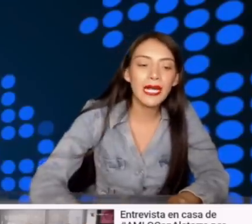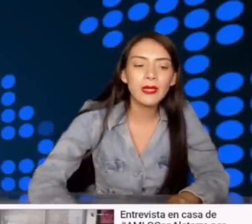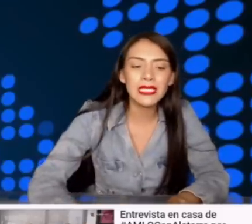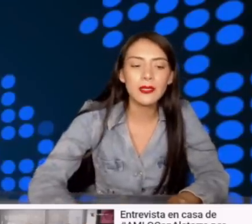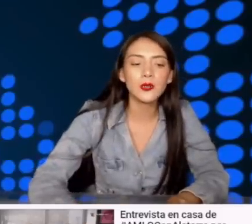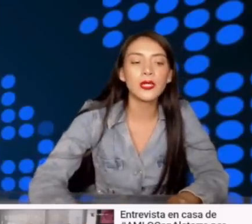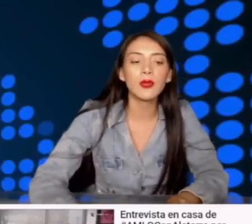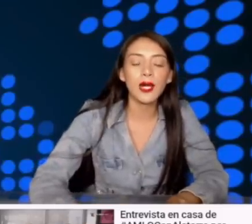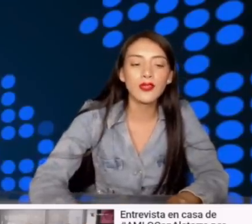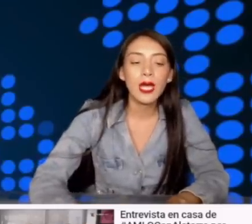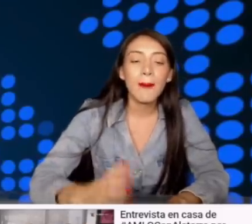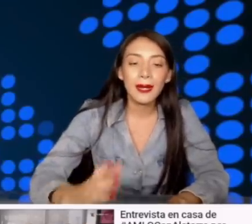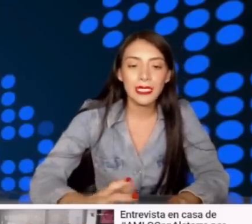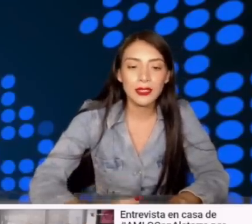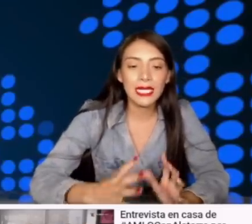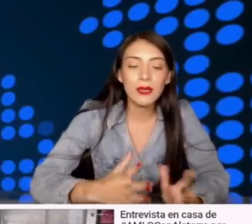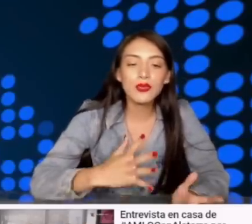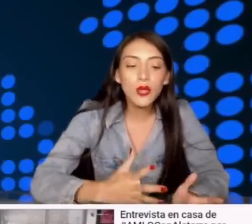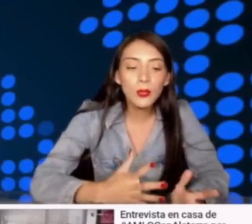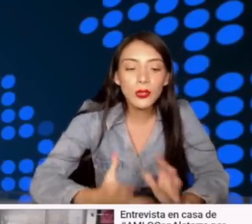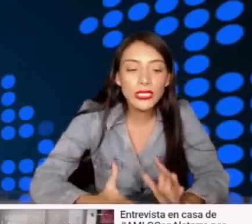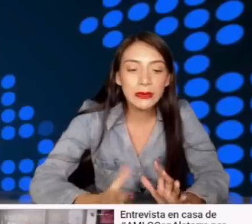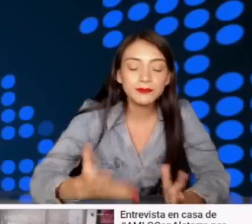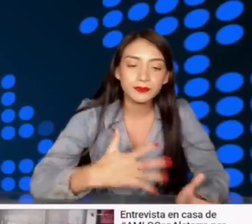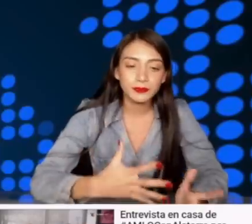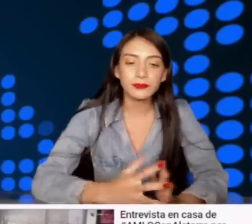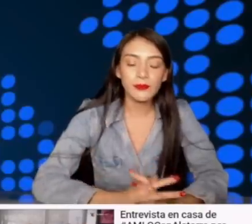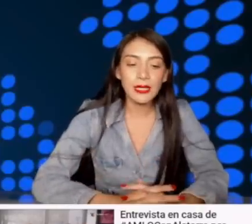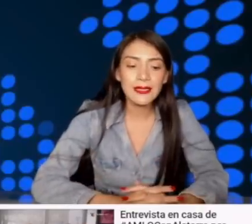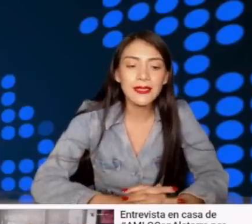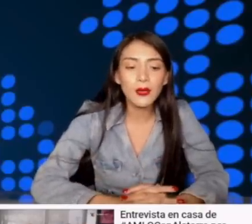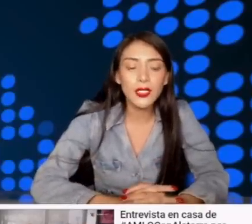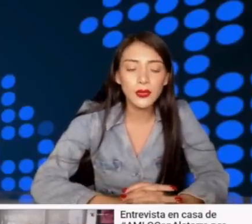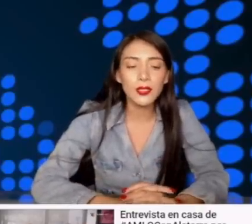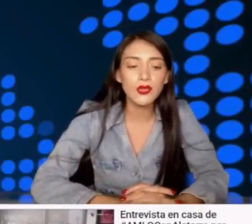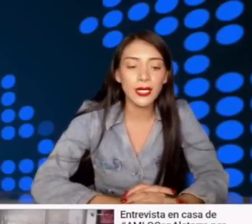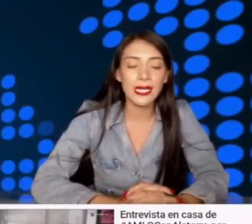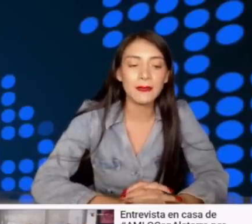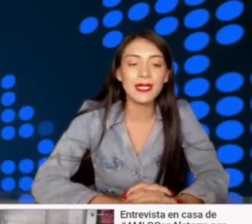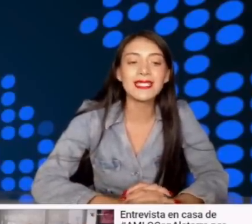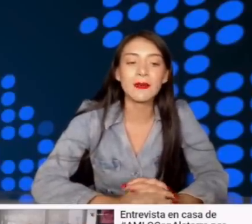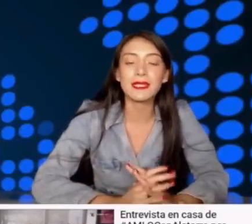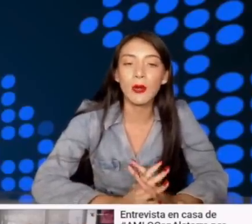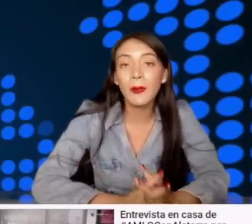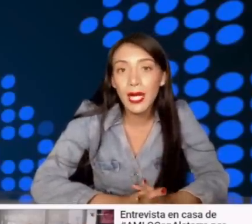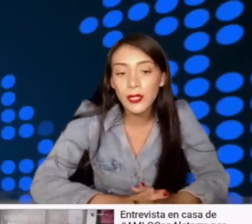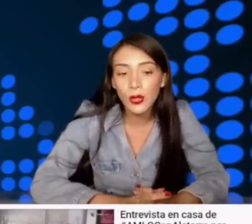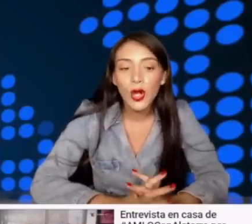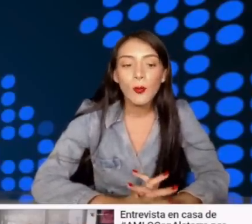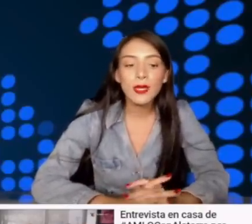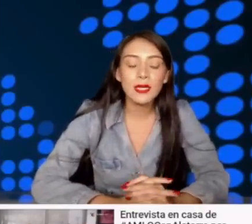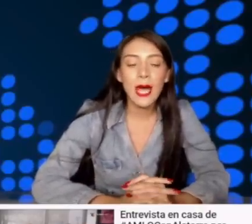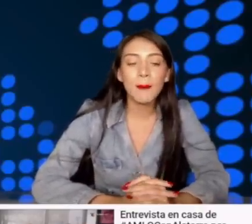llevaron a cabo, que también estuvieron involucrados partidos. Aquí vemos cómo inclusive Santiago Nieto denuncia que las empresas que se prestaron para